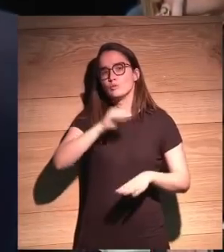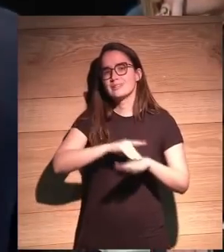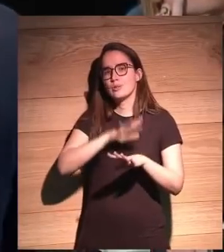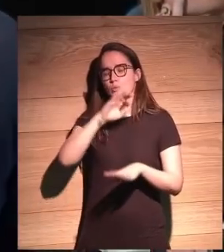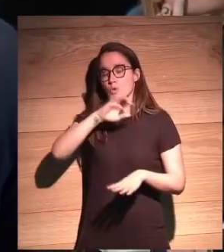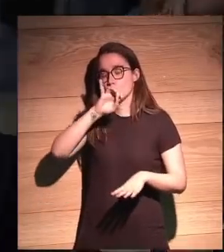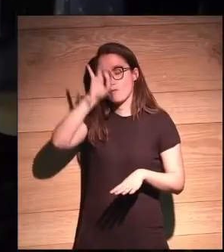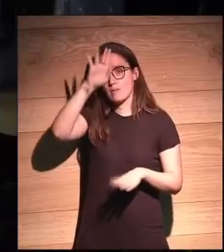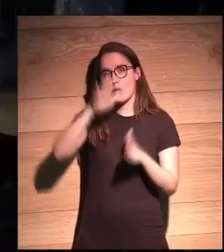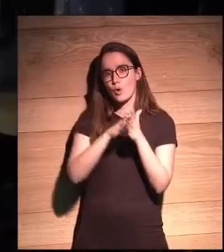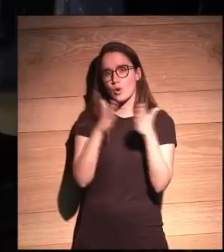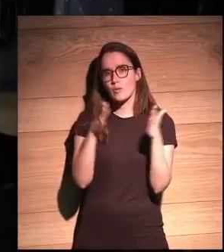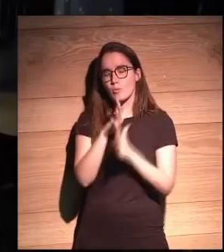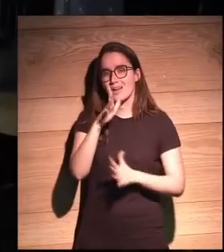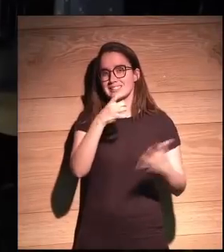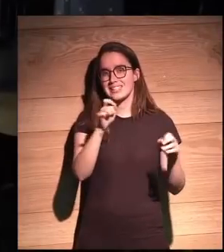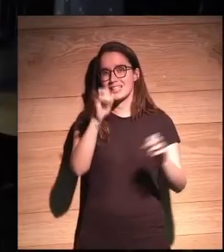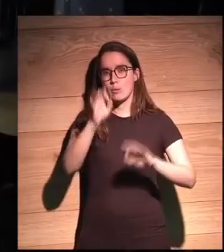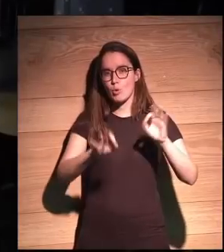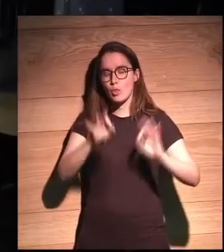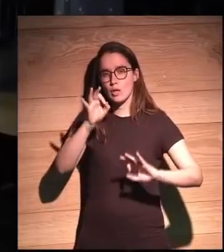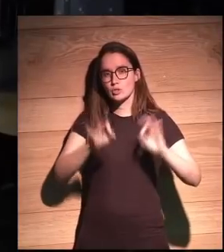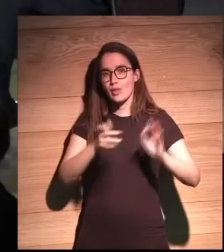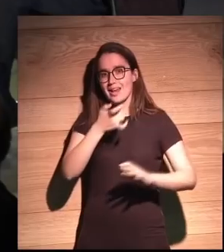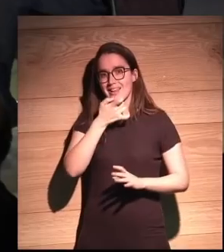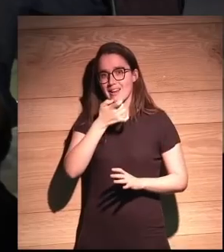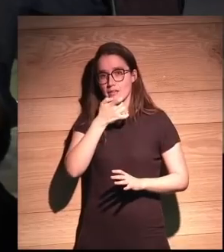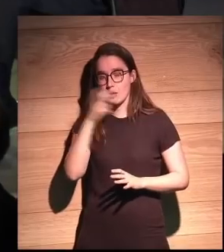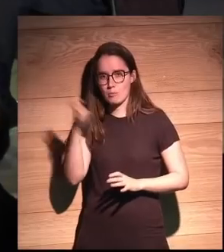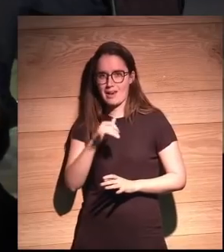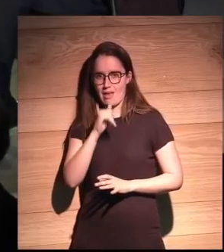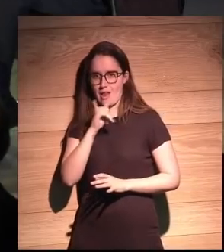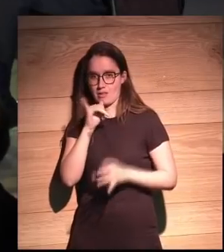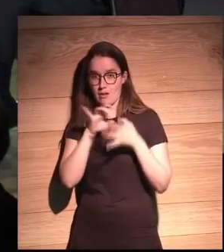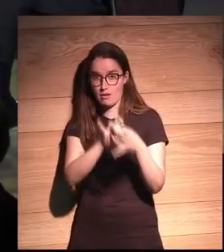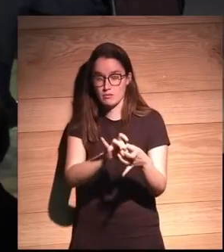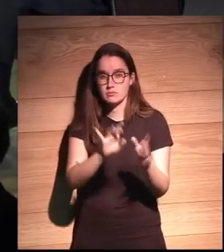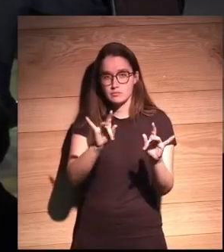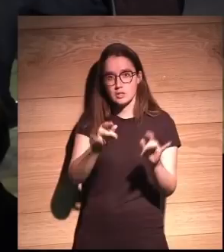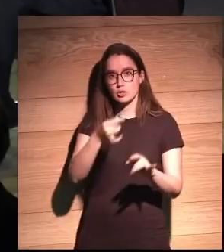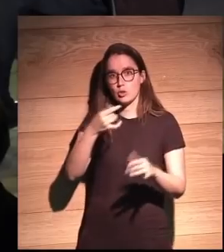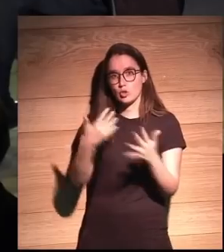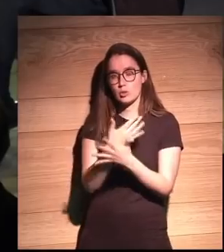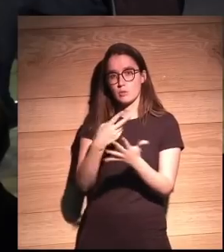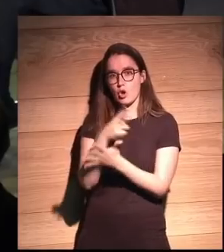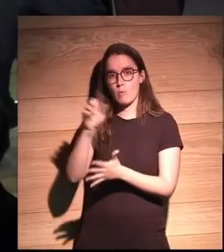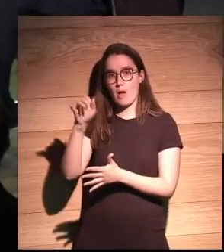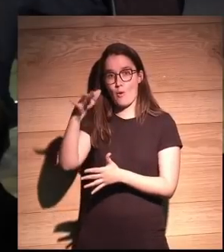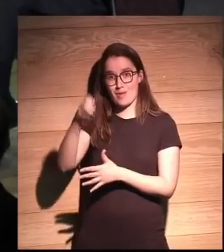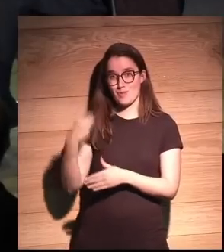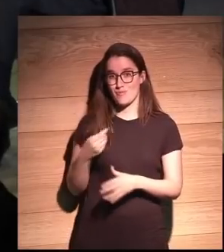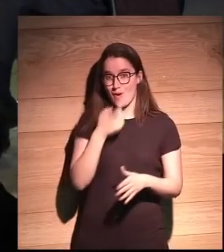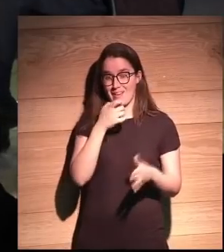que yo he flipado con el libro, porque el 60% del inglés es latín. Sí, esto nos lo dijo Richard Vaughan, ¿verdad? Sí. Es